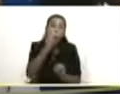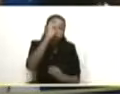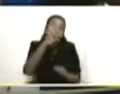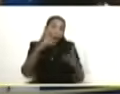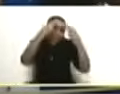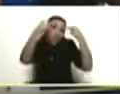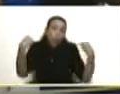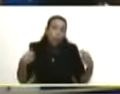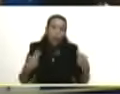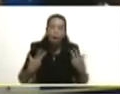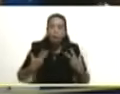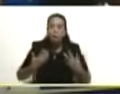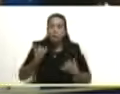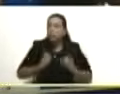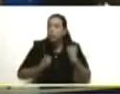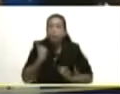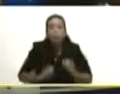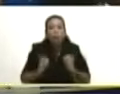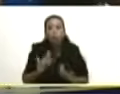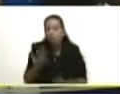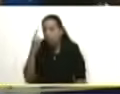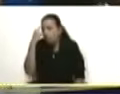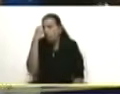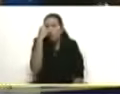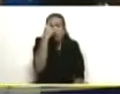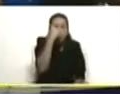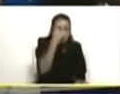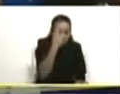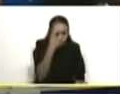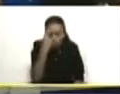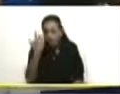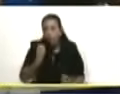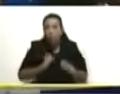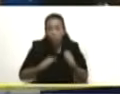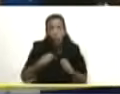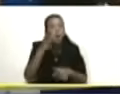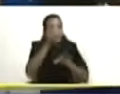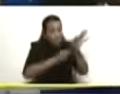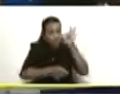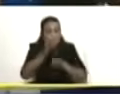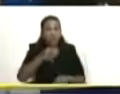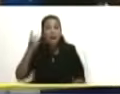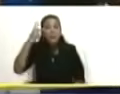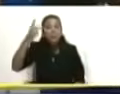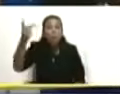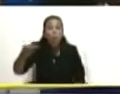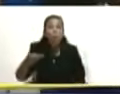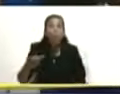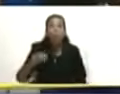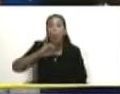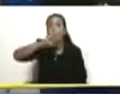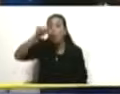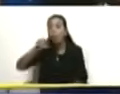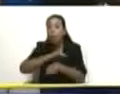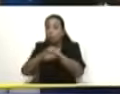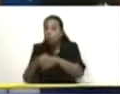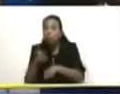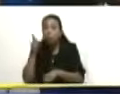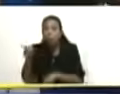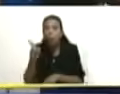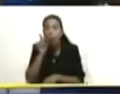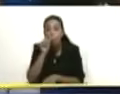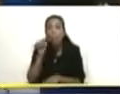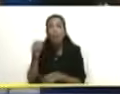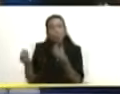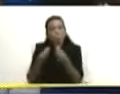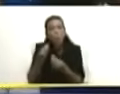estados de ansiedad brutales. ¿No? Eso lo explica muy bien el psiquiatra Jorge Rodríguez, ¿no? De